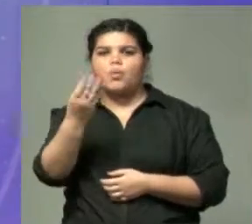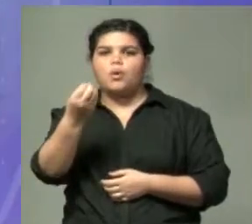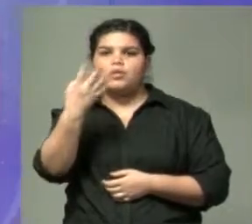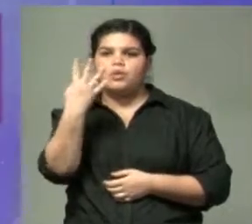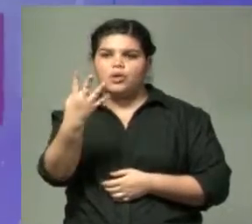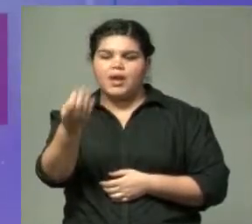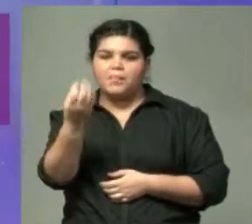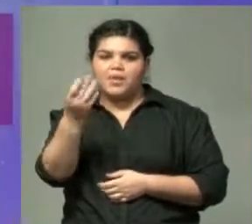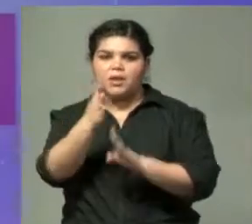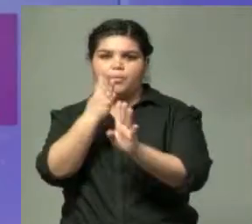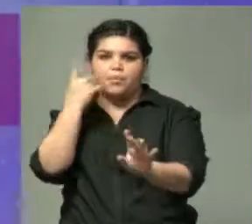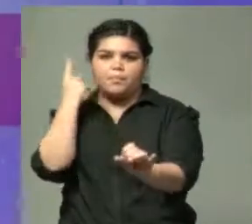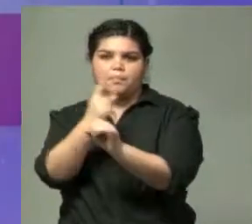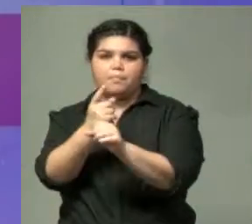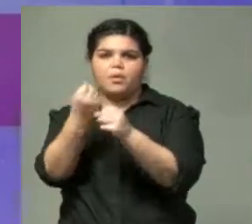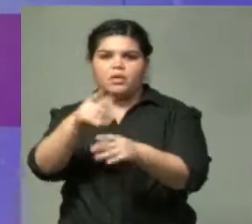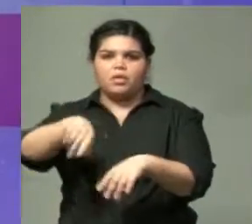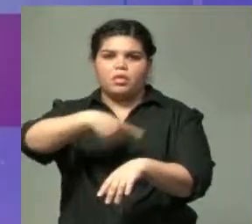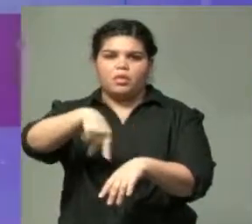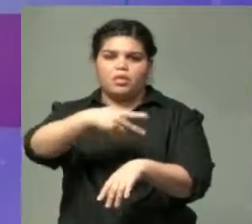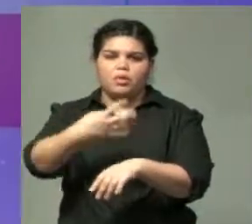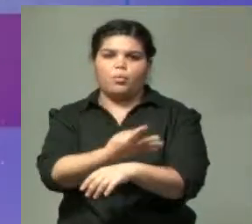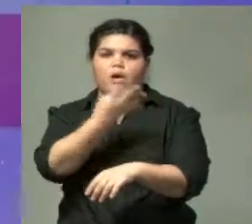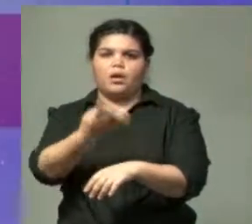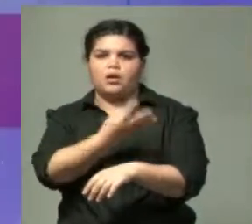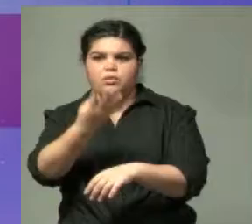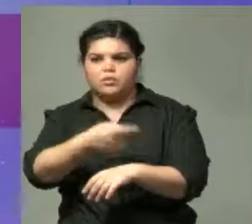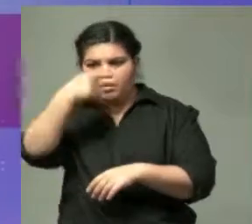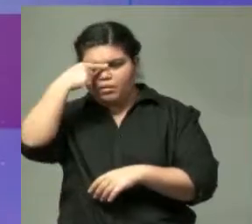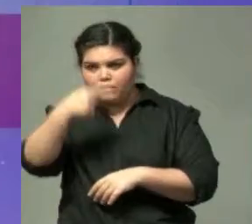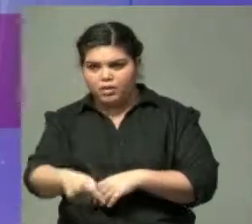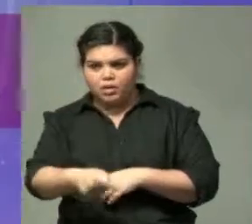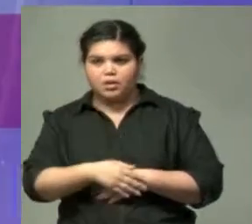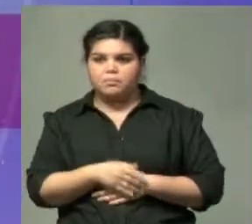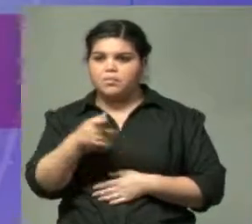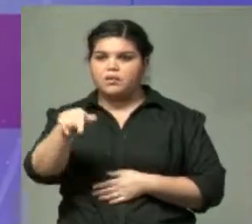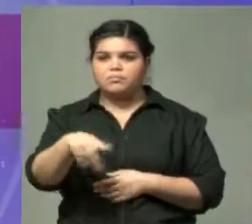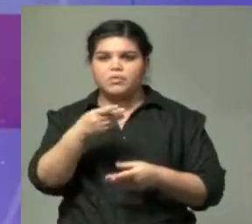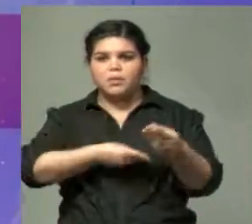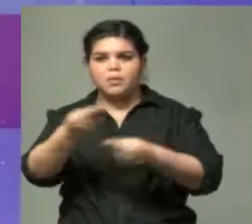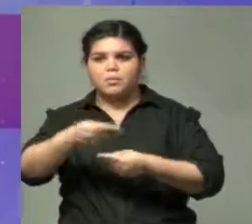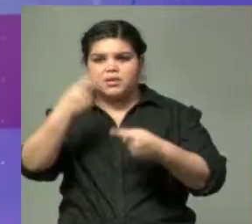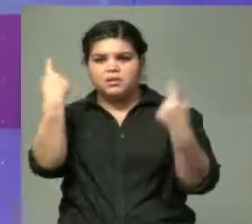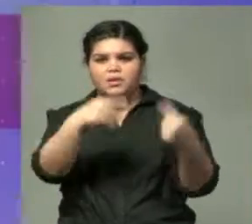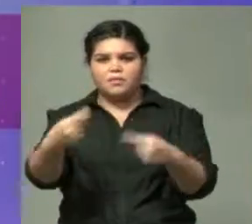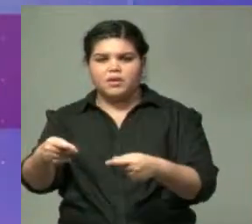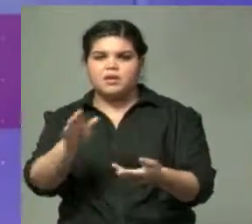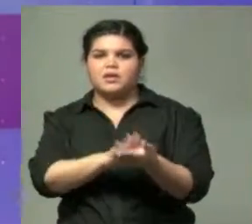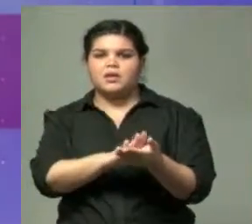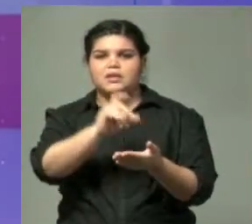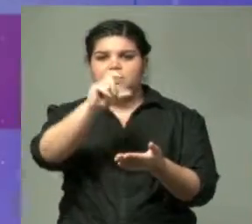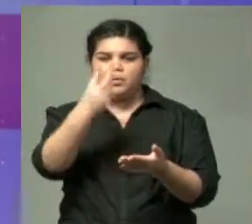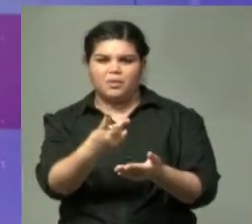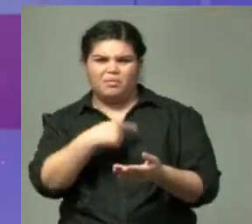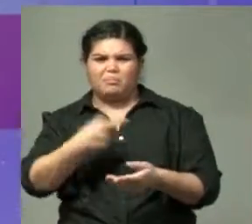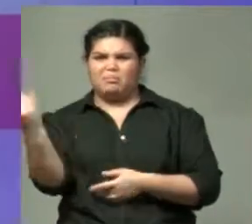el primero en la fila, porque si no te comes un garrón de 4 horas y llegás para el final. Tenemos miles de empresas para que dejes tu currículum. Mentira, lo único que te